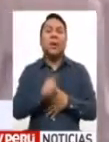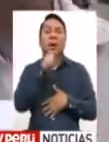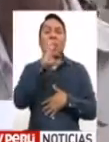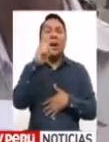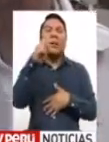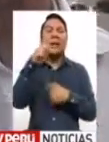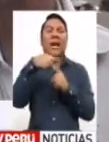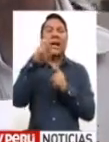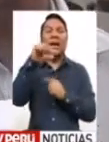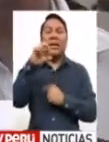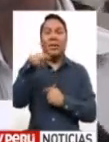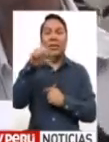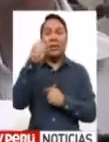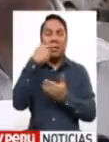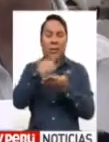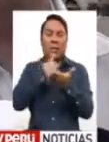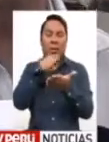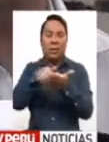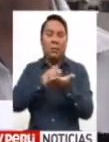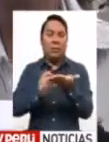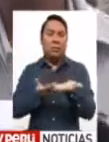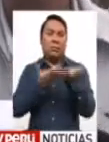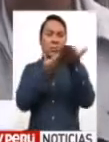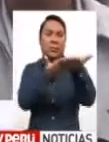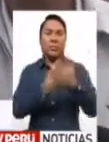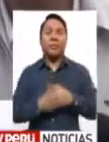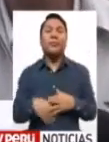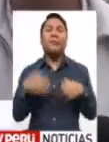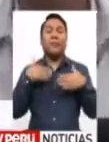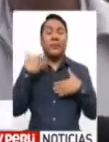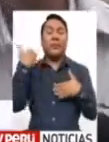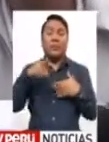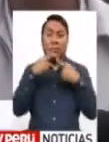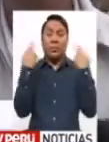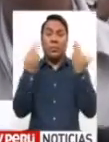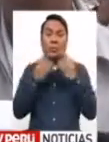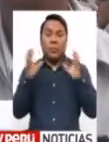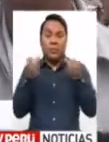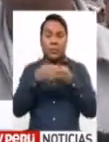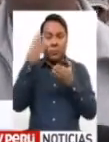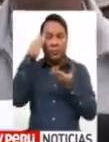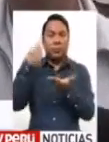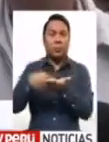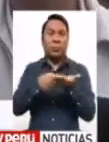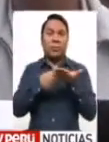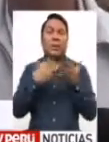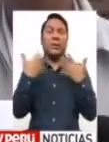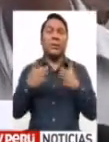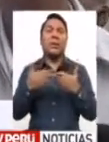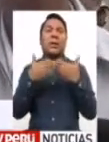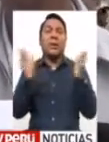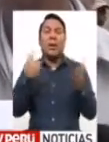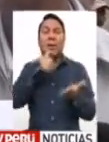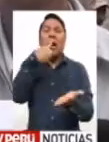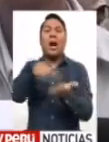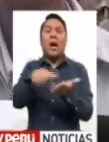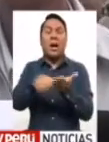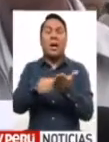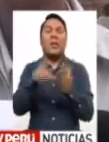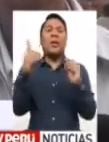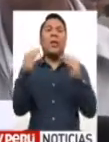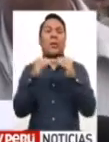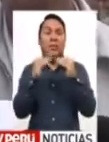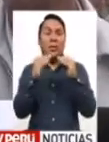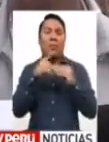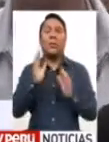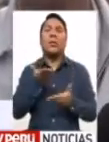y hemos hecho un planteamiento para que se active la carta democrática de